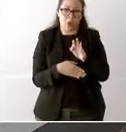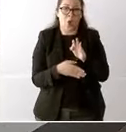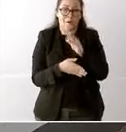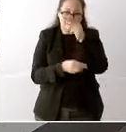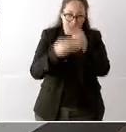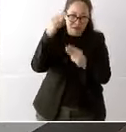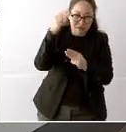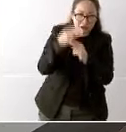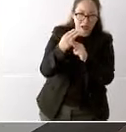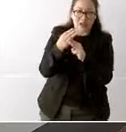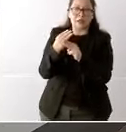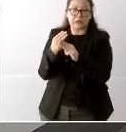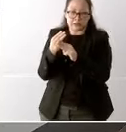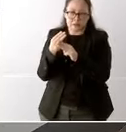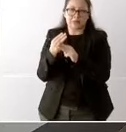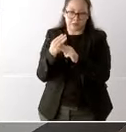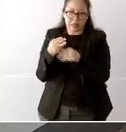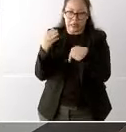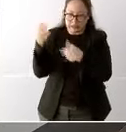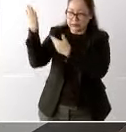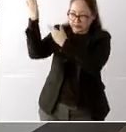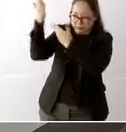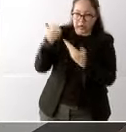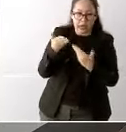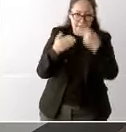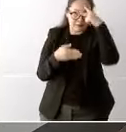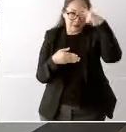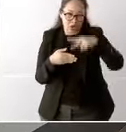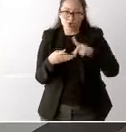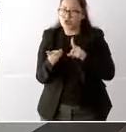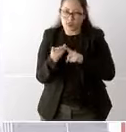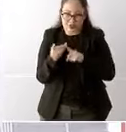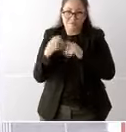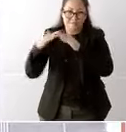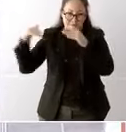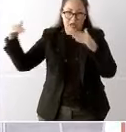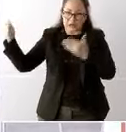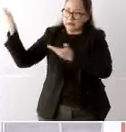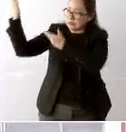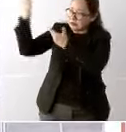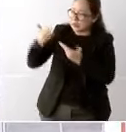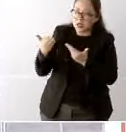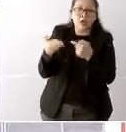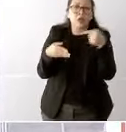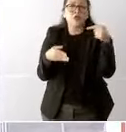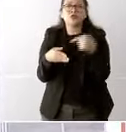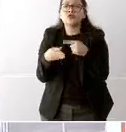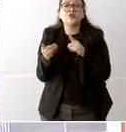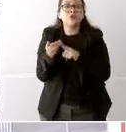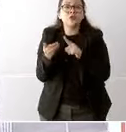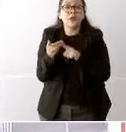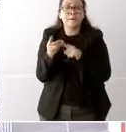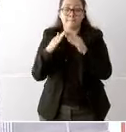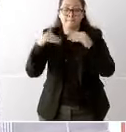que llegan a México por vía marítima llegan por el